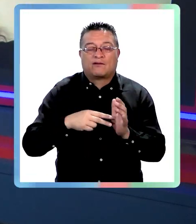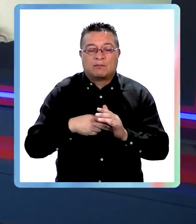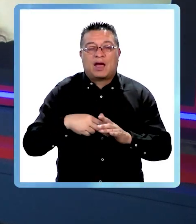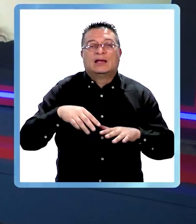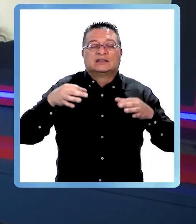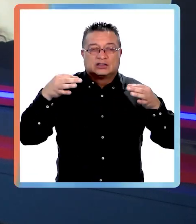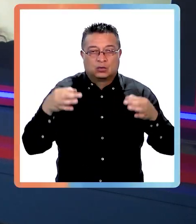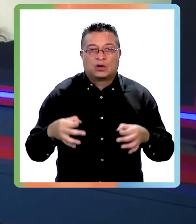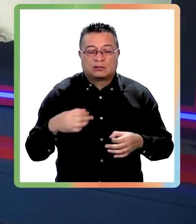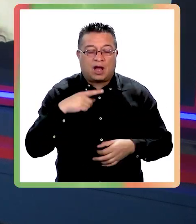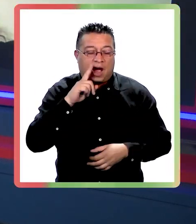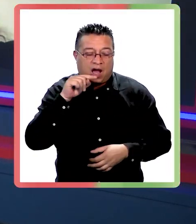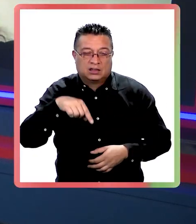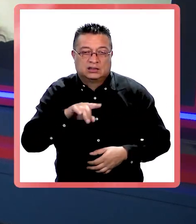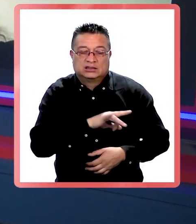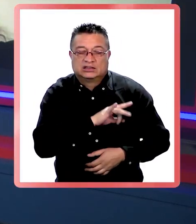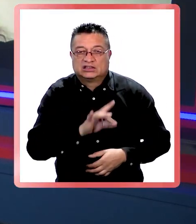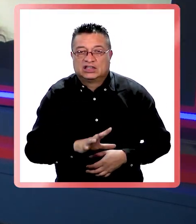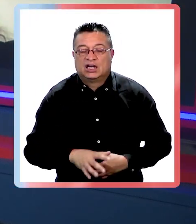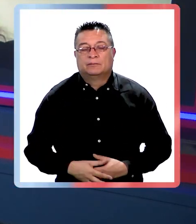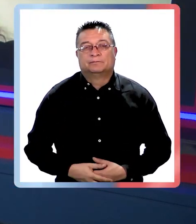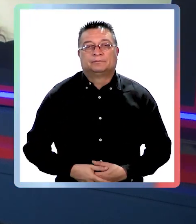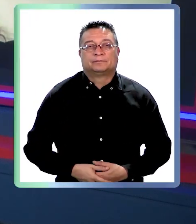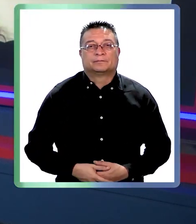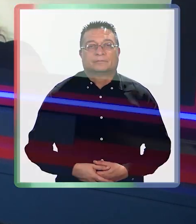la crisis de seguridad que enfrenta el país.